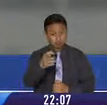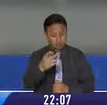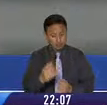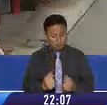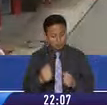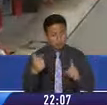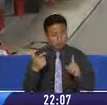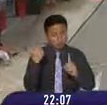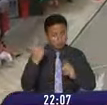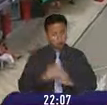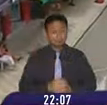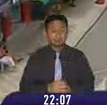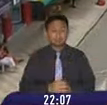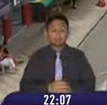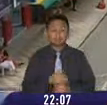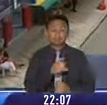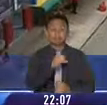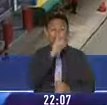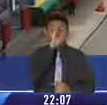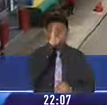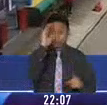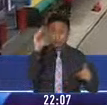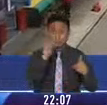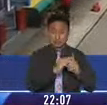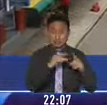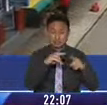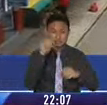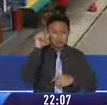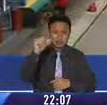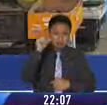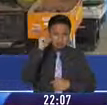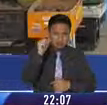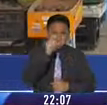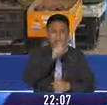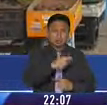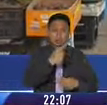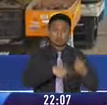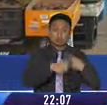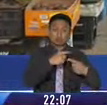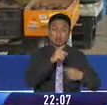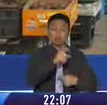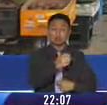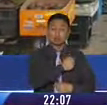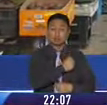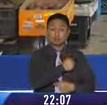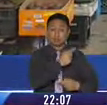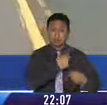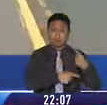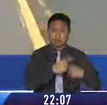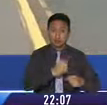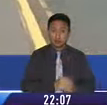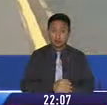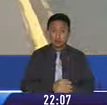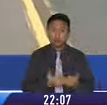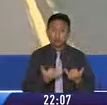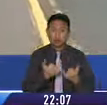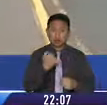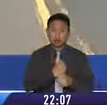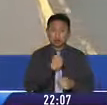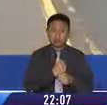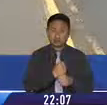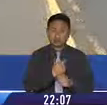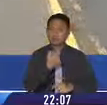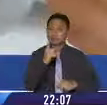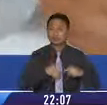la violencia. Este es uno de los tantos audios que a diario reciben los comerciantes y dueños de negocios que ya no pueden trabajar.